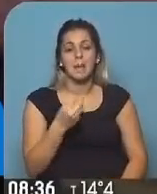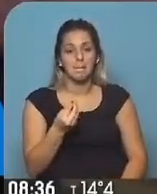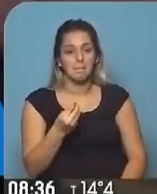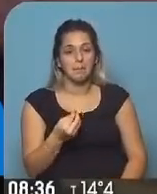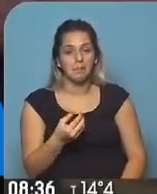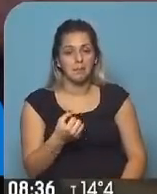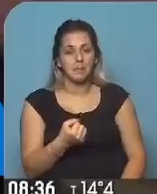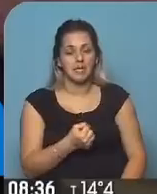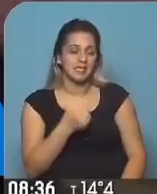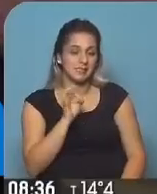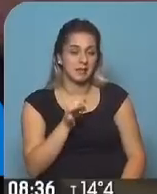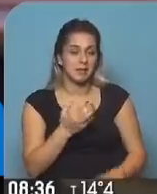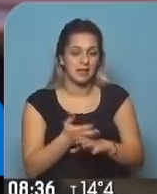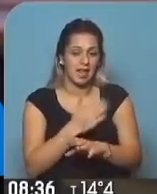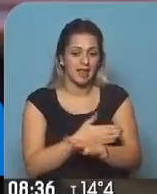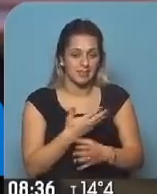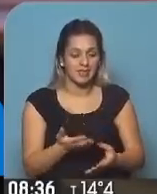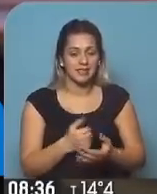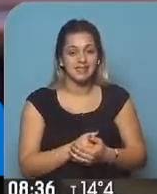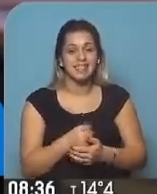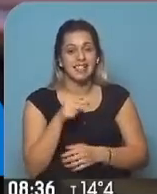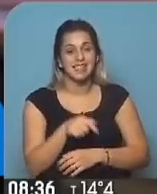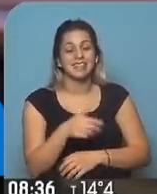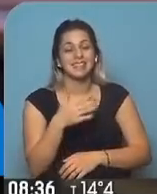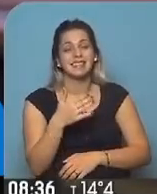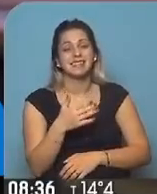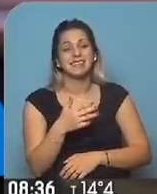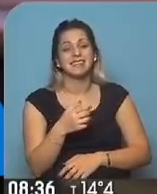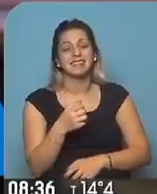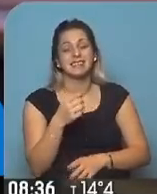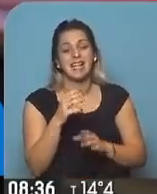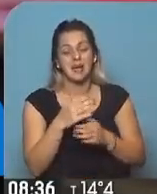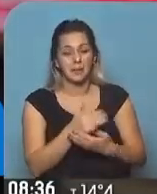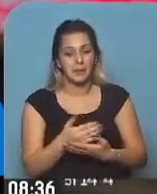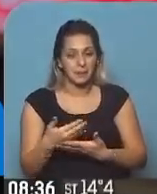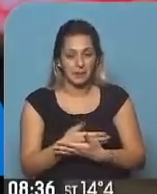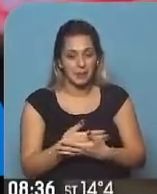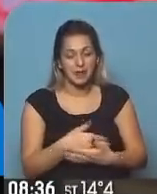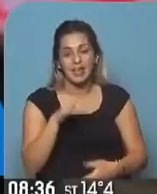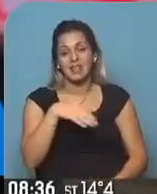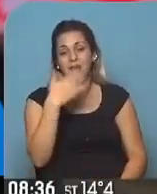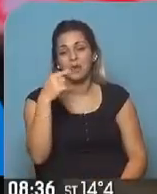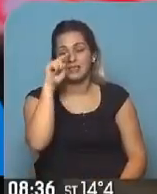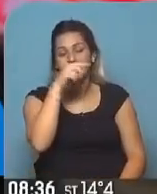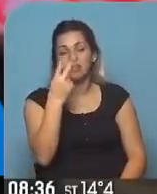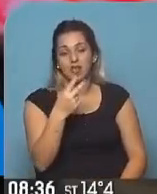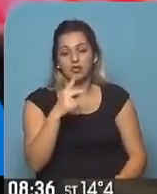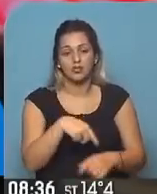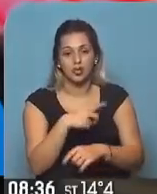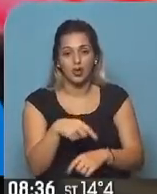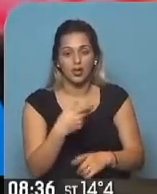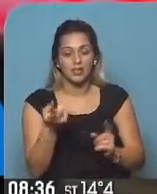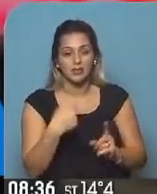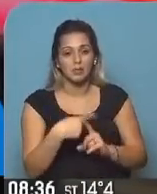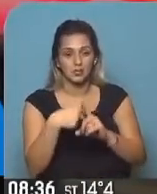Para adelantarnos. Este chico con 2 hemocultivos, después de 72 horas de penicilina, eran